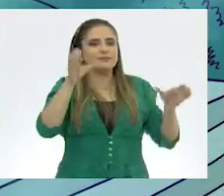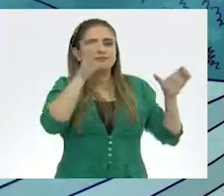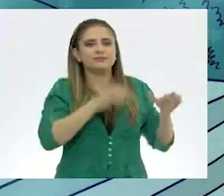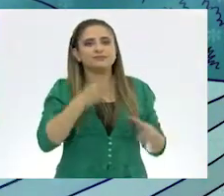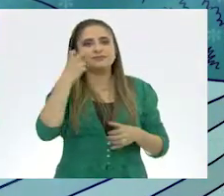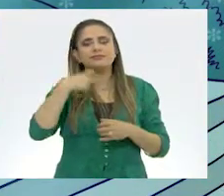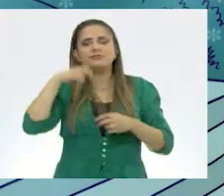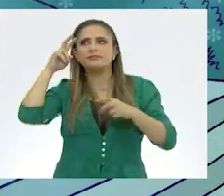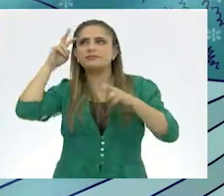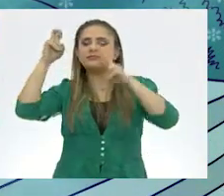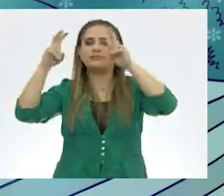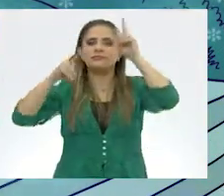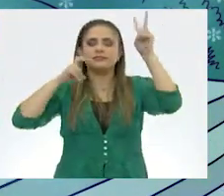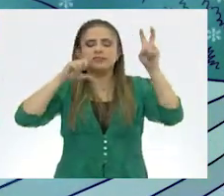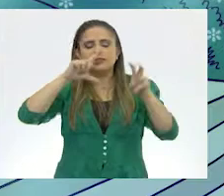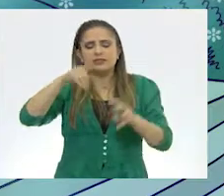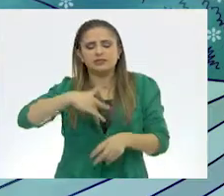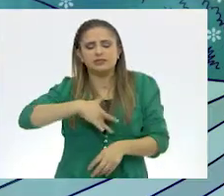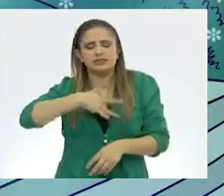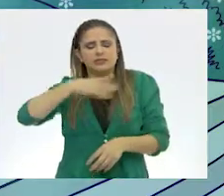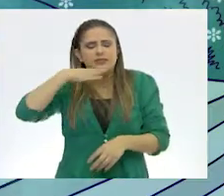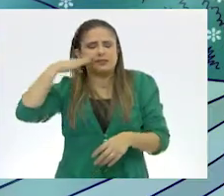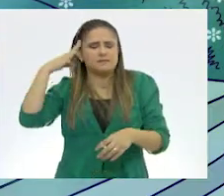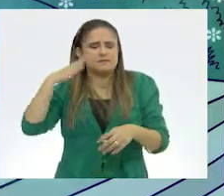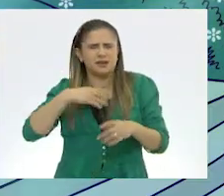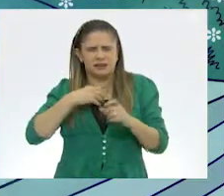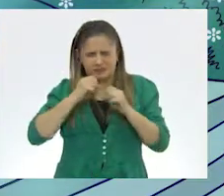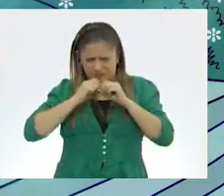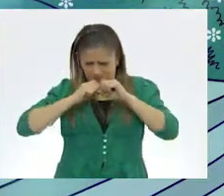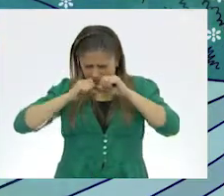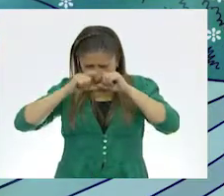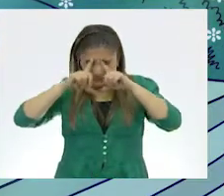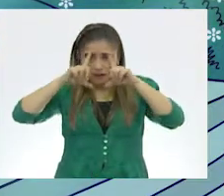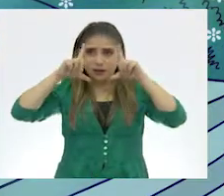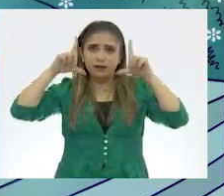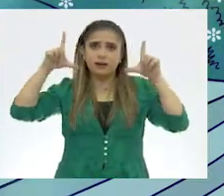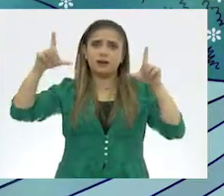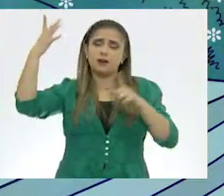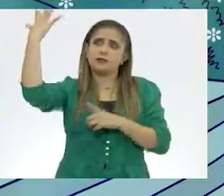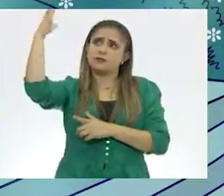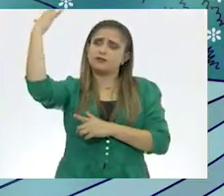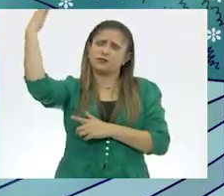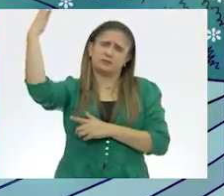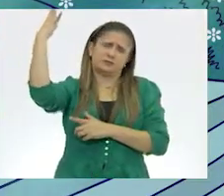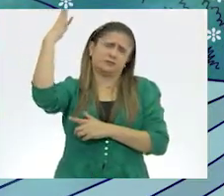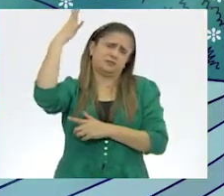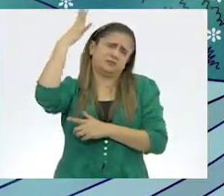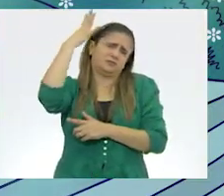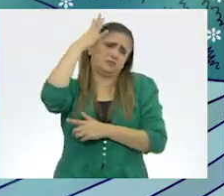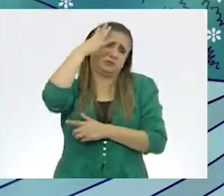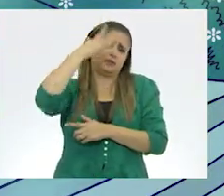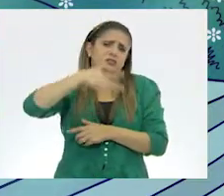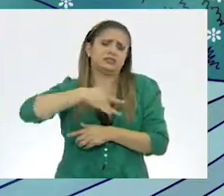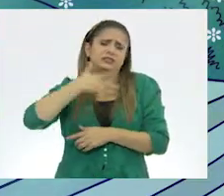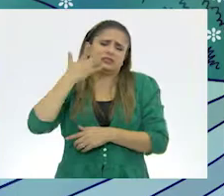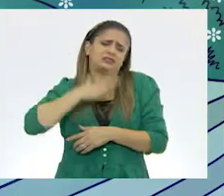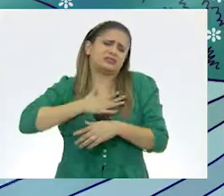me hicieron tanto mal que cuando abrí los ojos y vi penetrar el sol por las vidrieras, me sentí